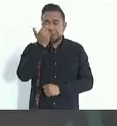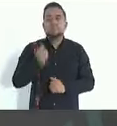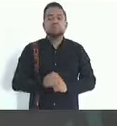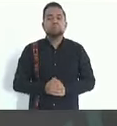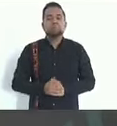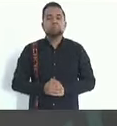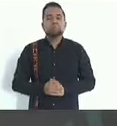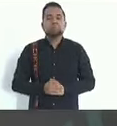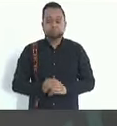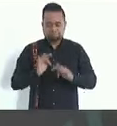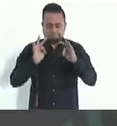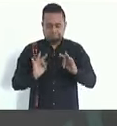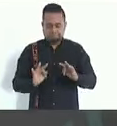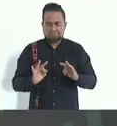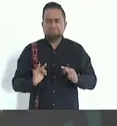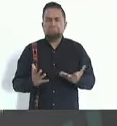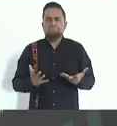somos